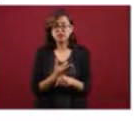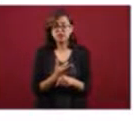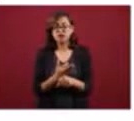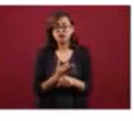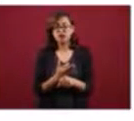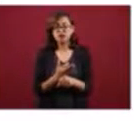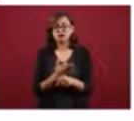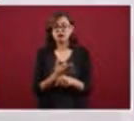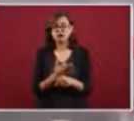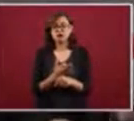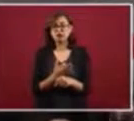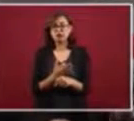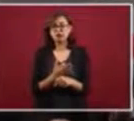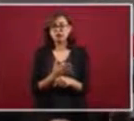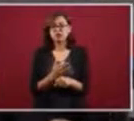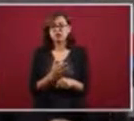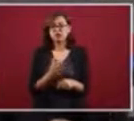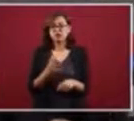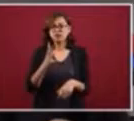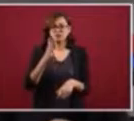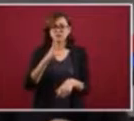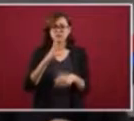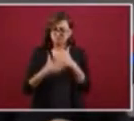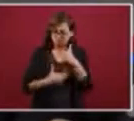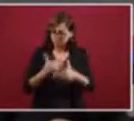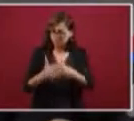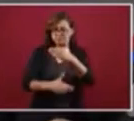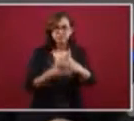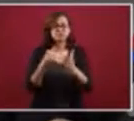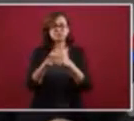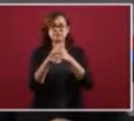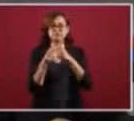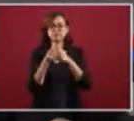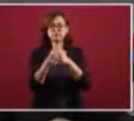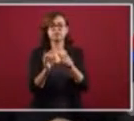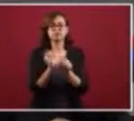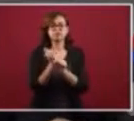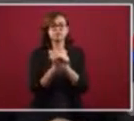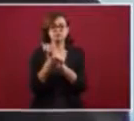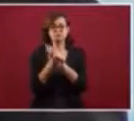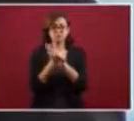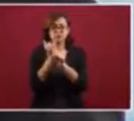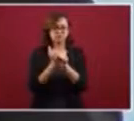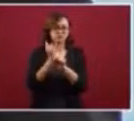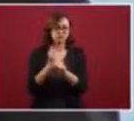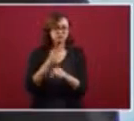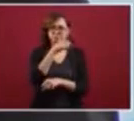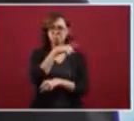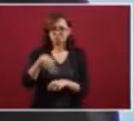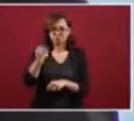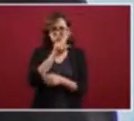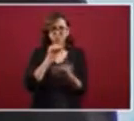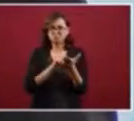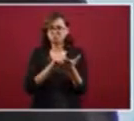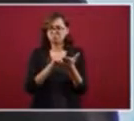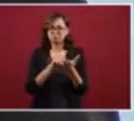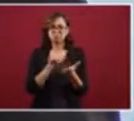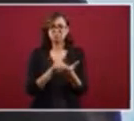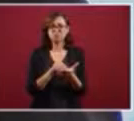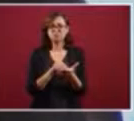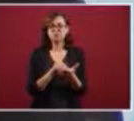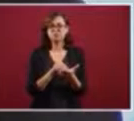hay en proceso varias tareas, ¿no?, relacionadas en este momento con los actuadores. Se